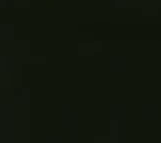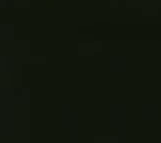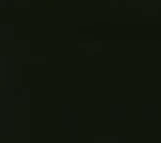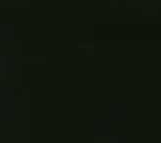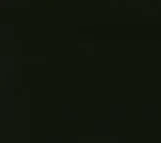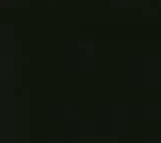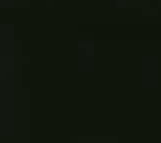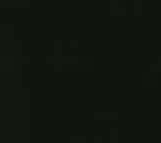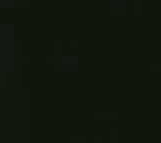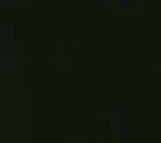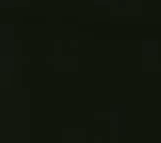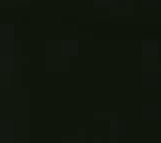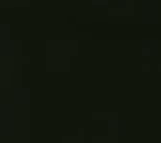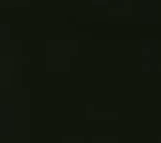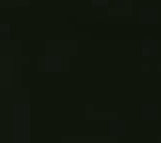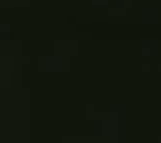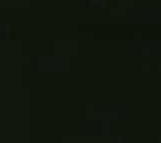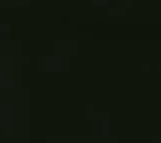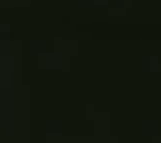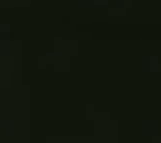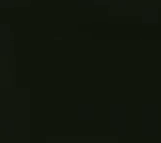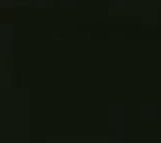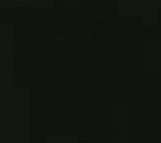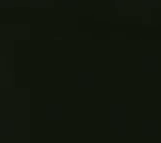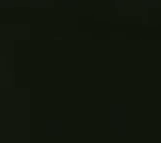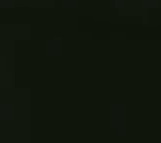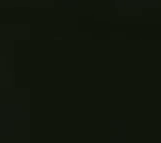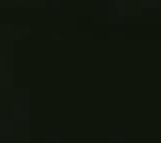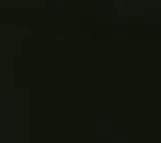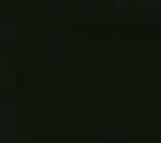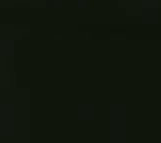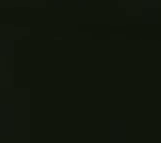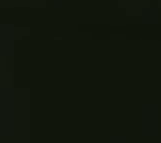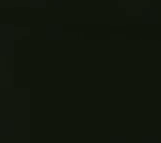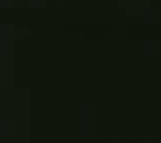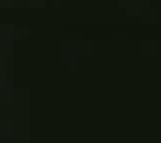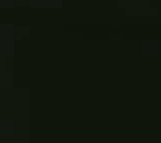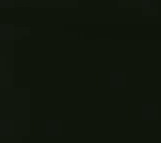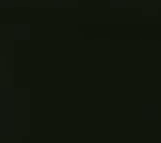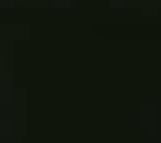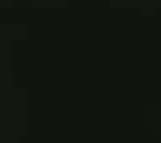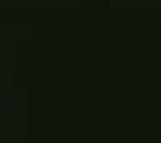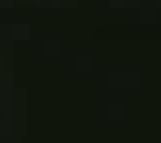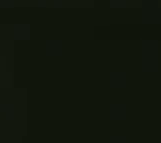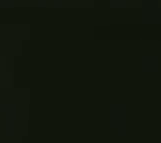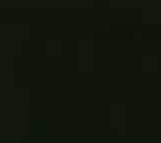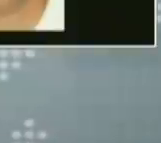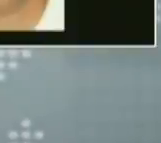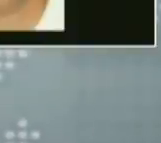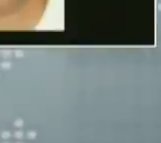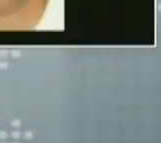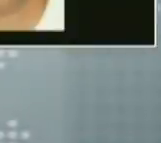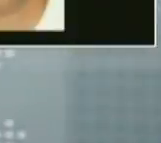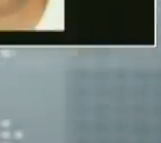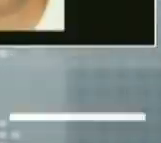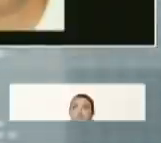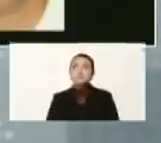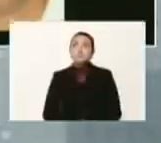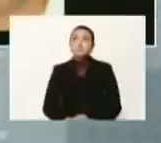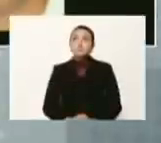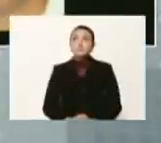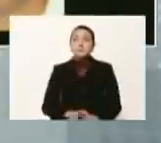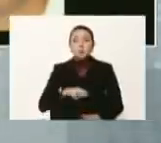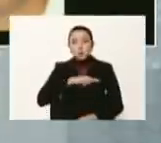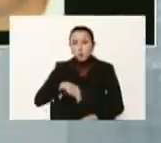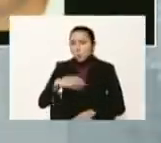ha llamado en sus redes sociales al magnicidio del presidente Nicolás Maduro. ¿Y por qué estamos haciendo este relato?